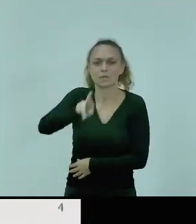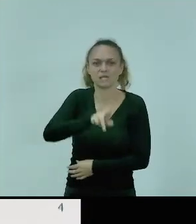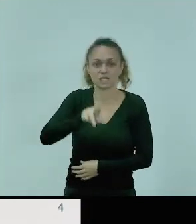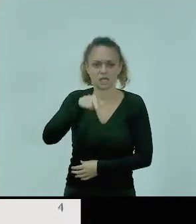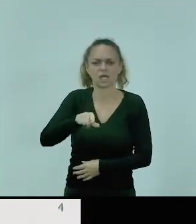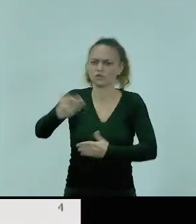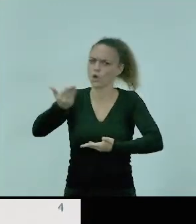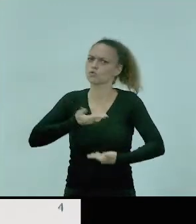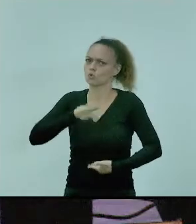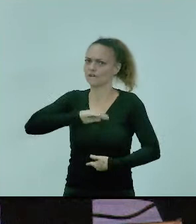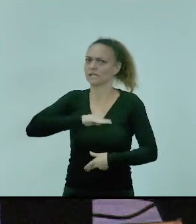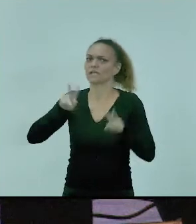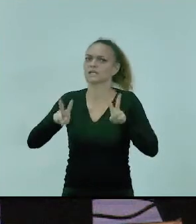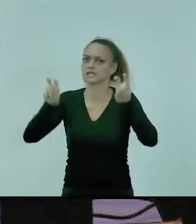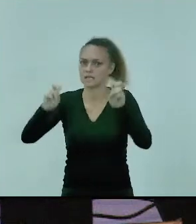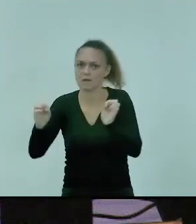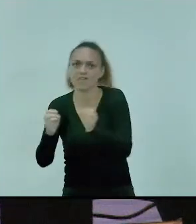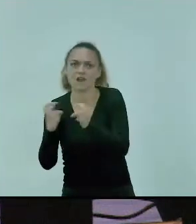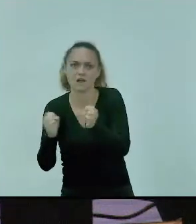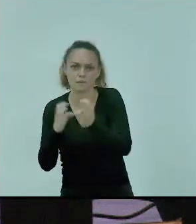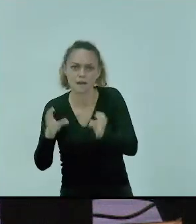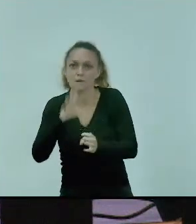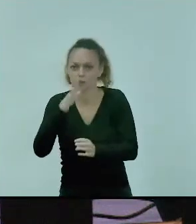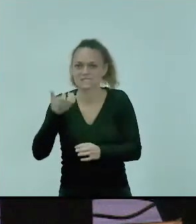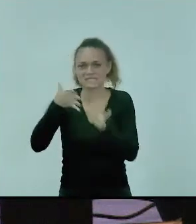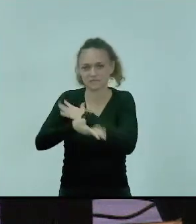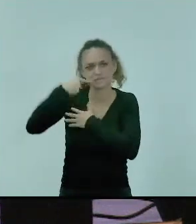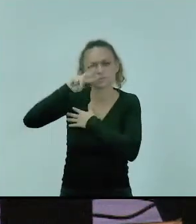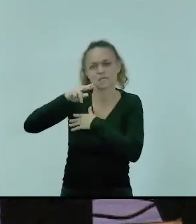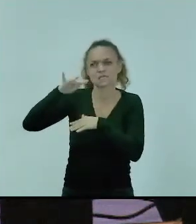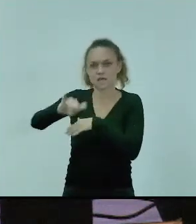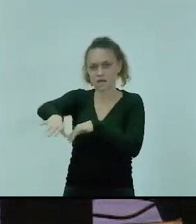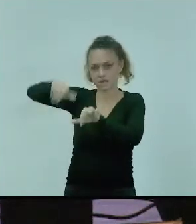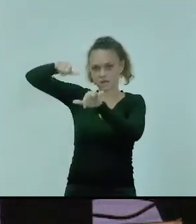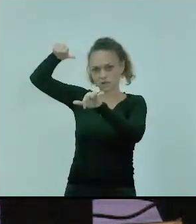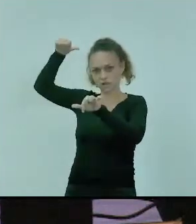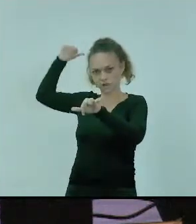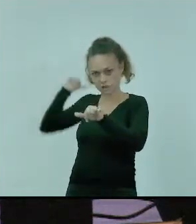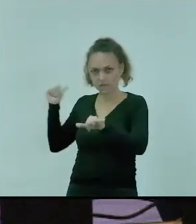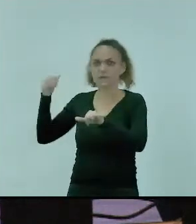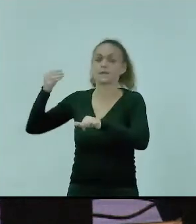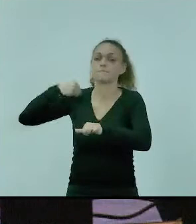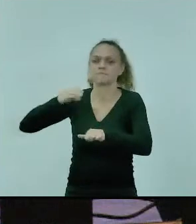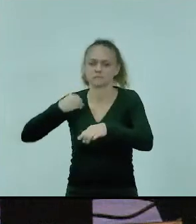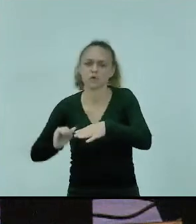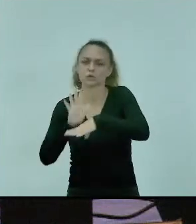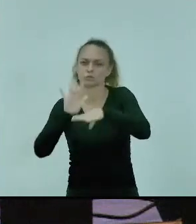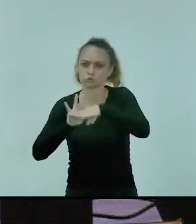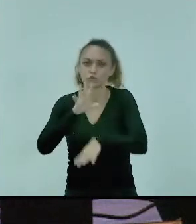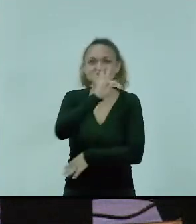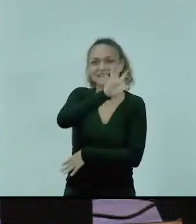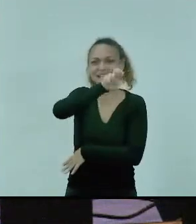en el caso de La Palma, teníamos las evidencias de las erupciones anteriores, las erupciones del Teneguía y de San Juan, entre